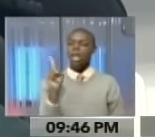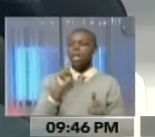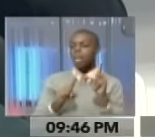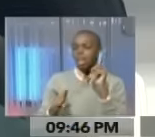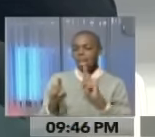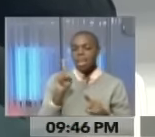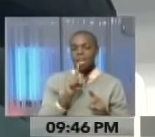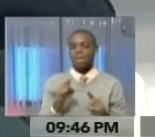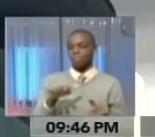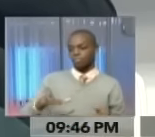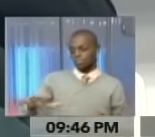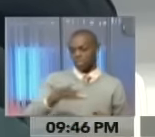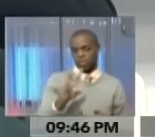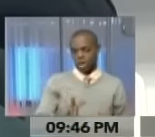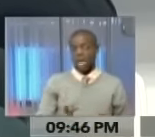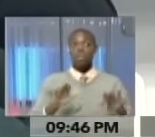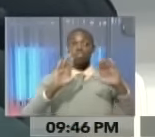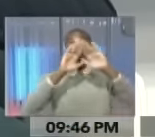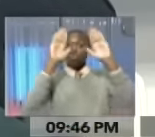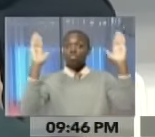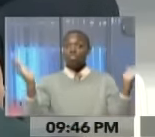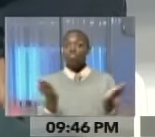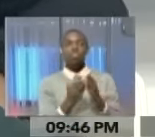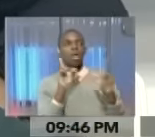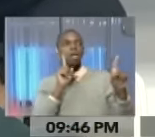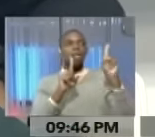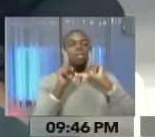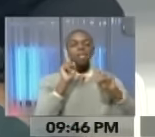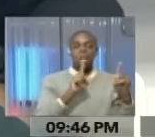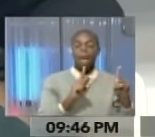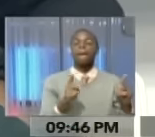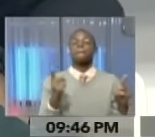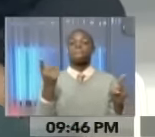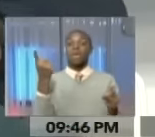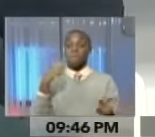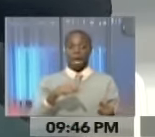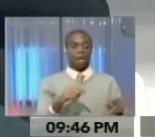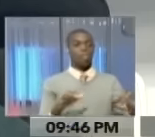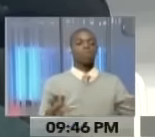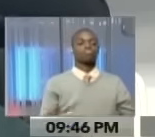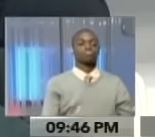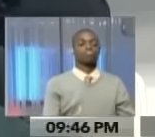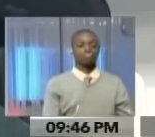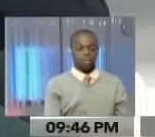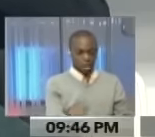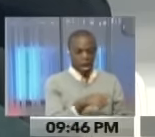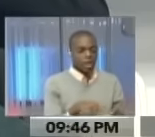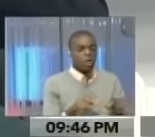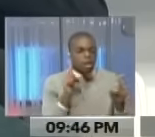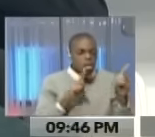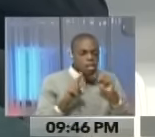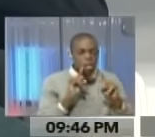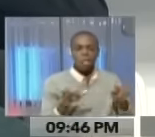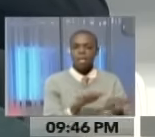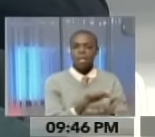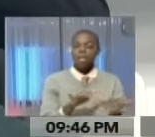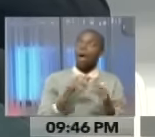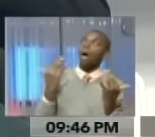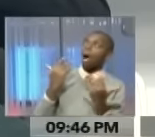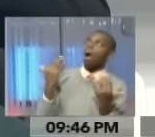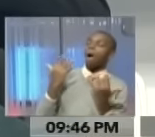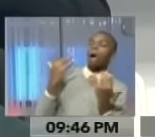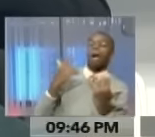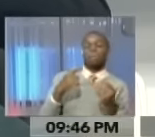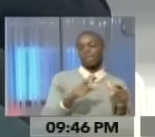al mundo pero de forma preponderante mentirle a sus propios seguidores para poder incorporarlos a todas las matrices que ellos